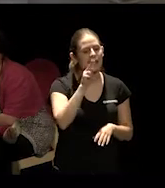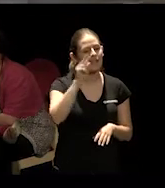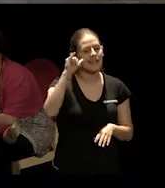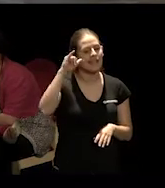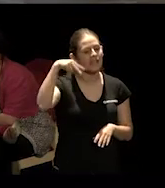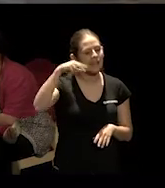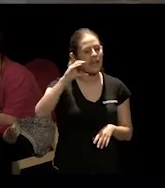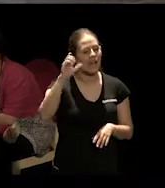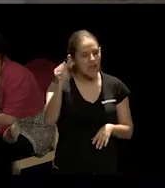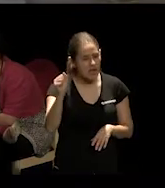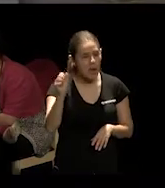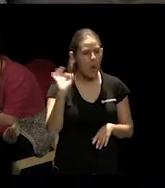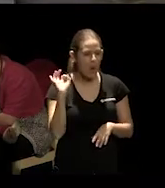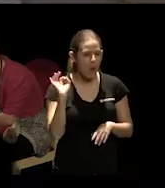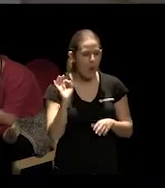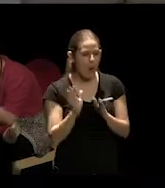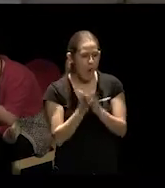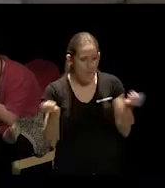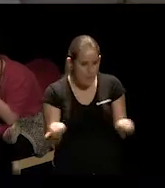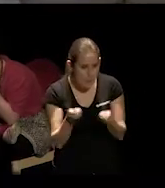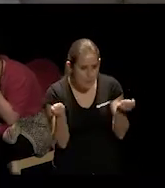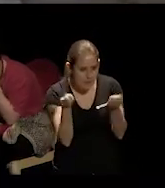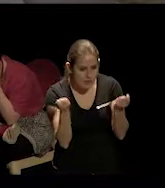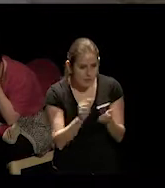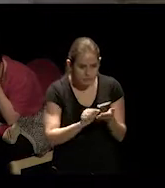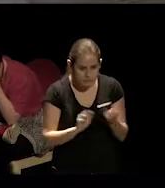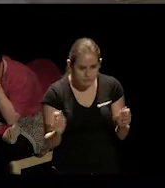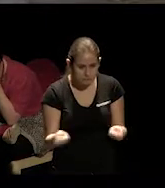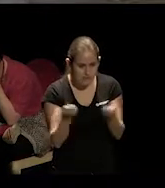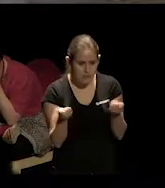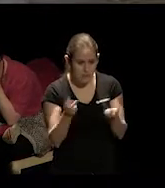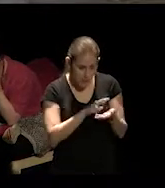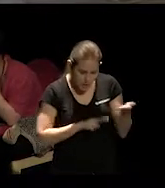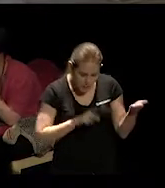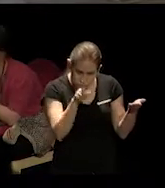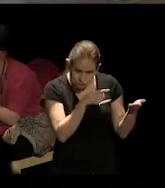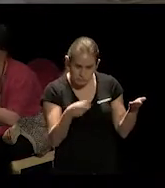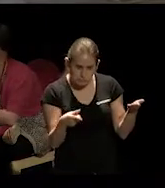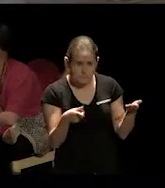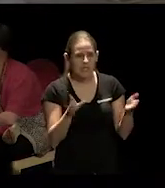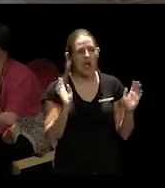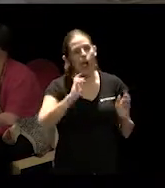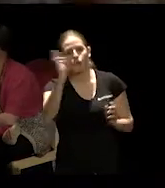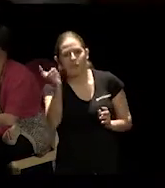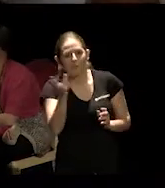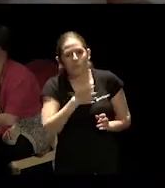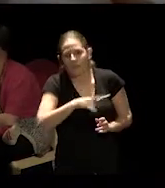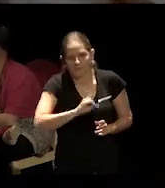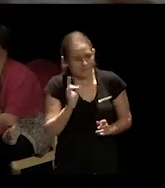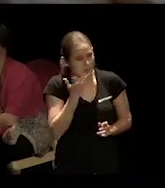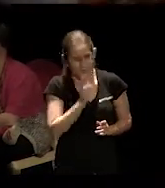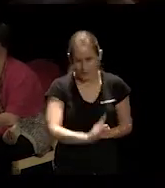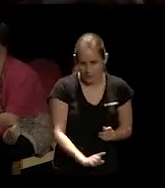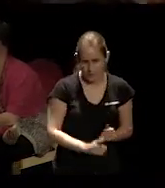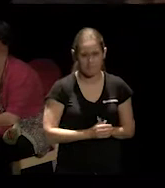sus publicaciones, pero otras personas posiblemente, bueno, seguro que no. Entonces,